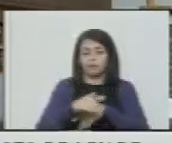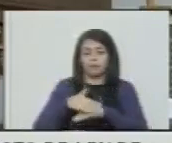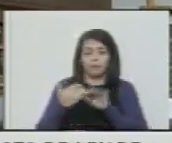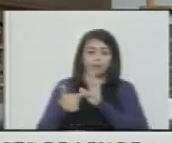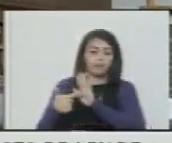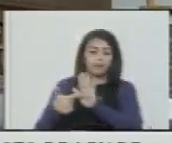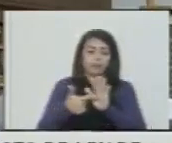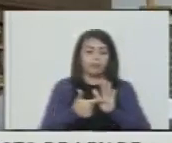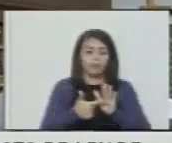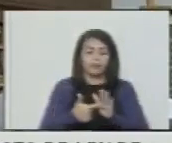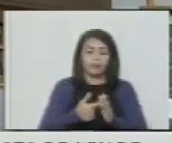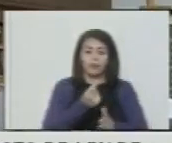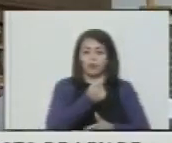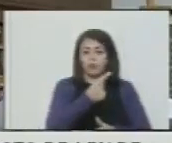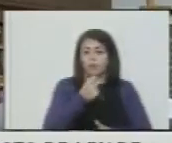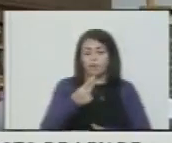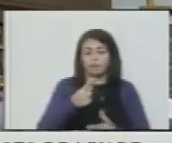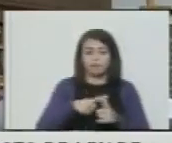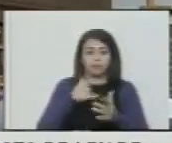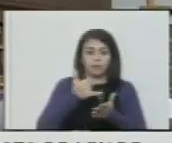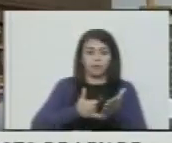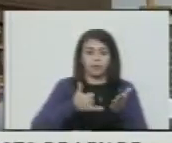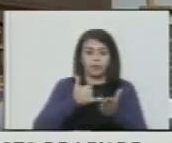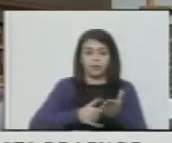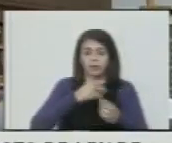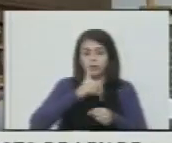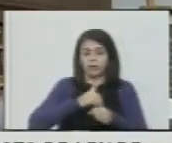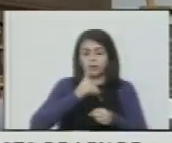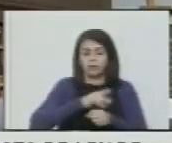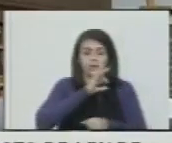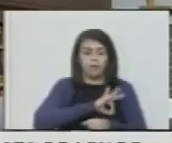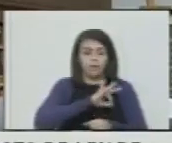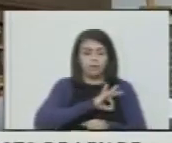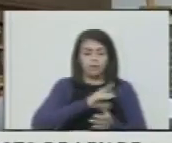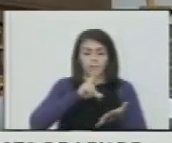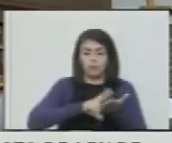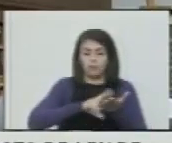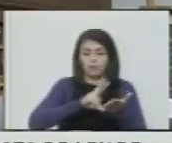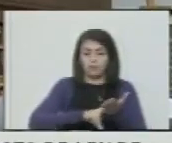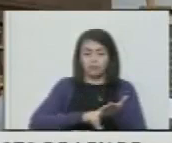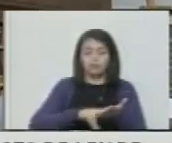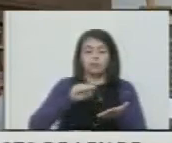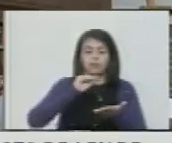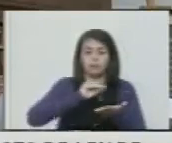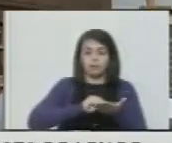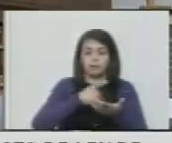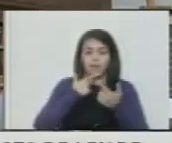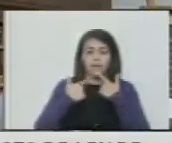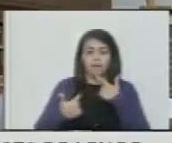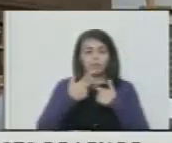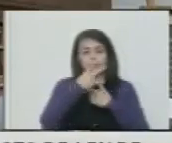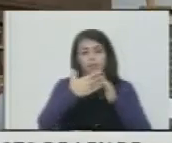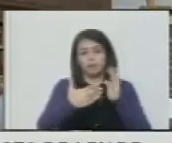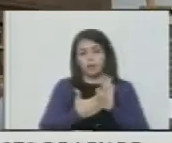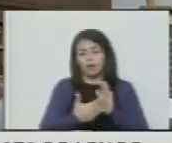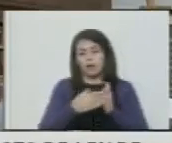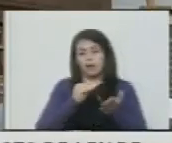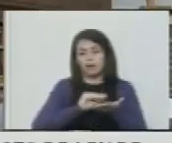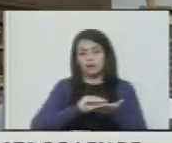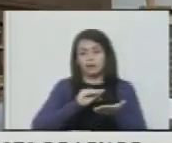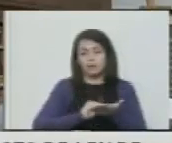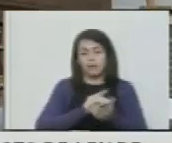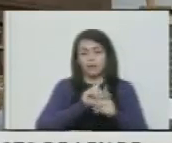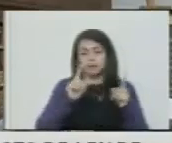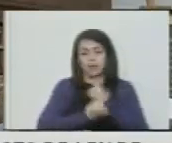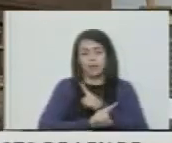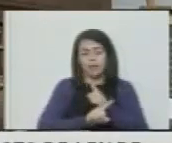cambio de referencia. 11. Por la inscripción en el registro de sociedades de corretaje de reaseguros, 2000